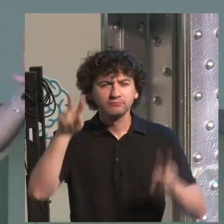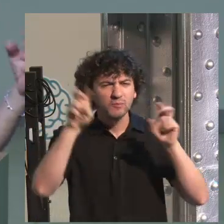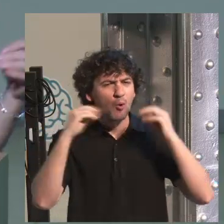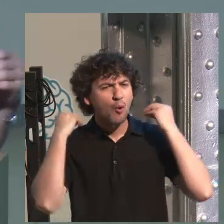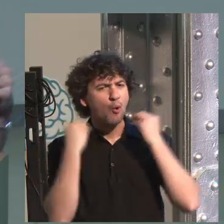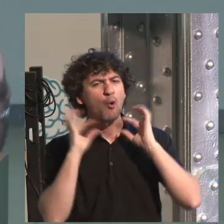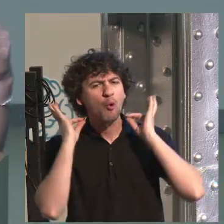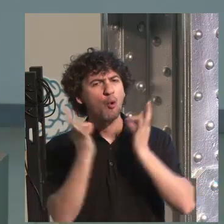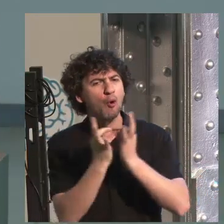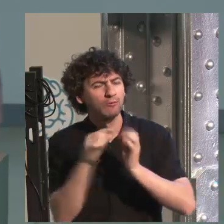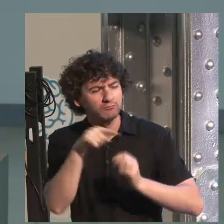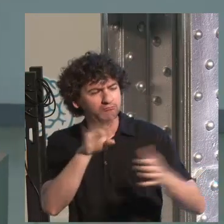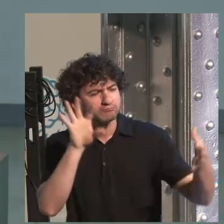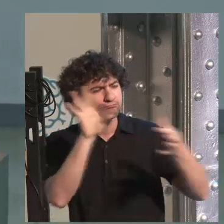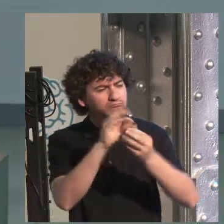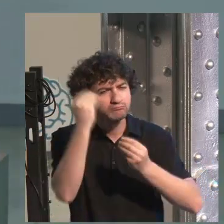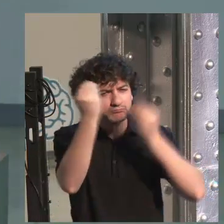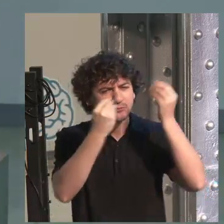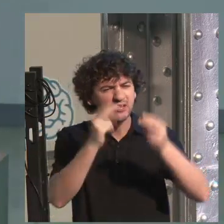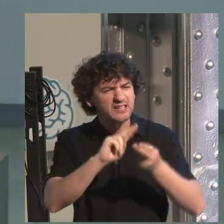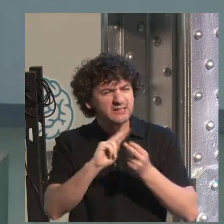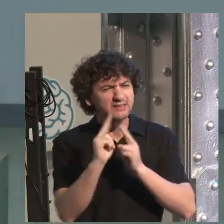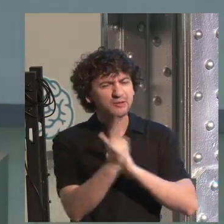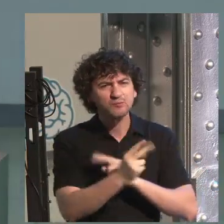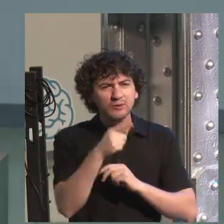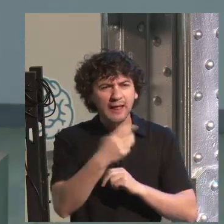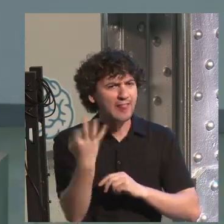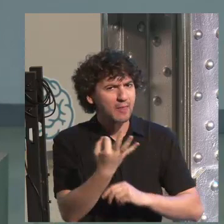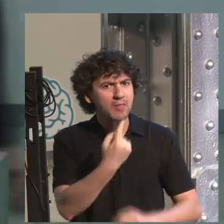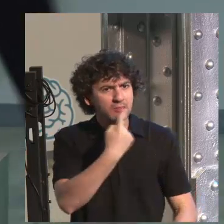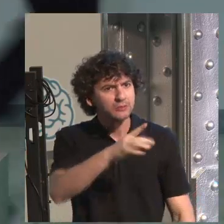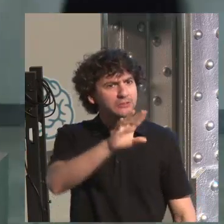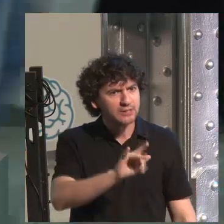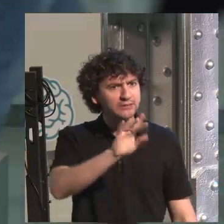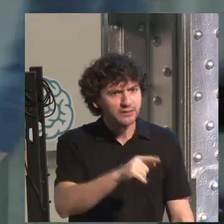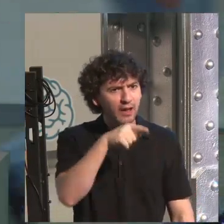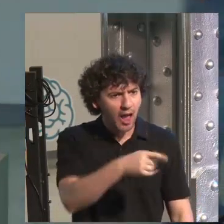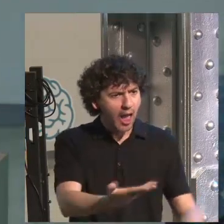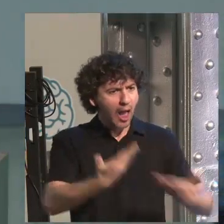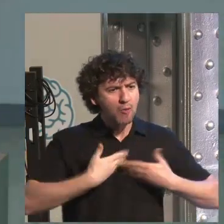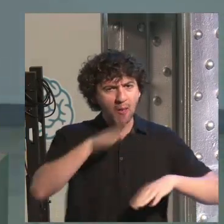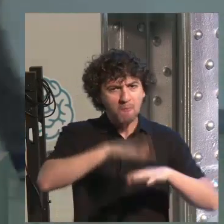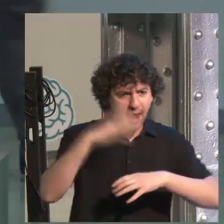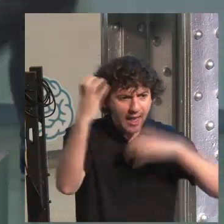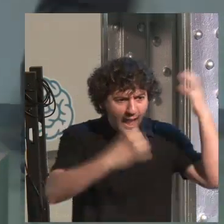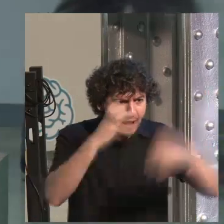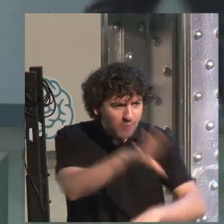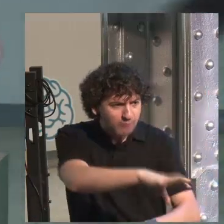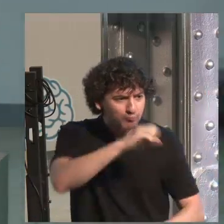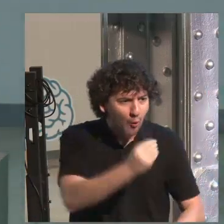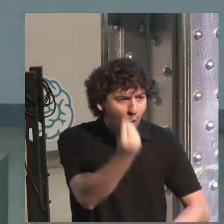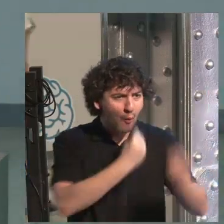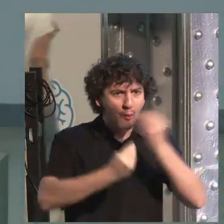collar, ¿no? O sea, la respuesta tendría que ser sí, el collar te ayuda a cazar, el collar te ayuda